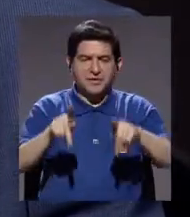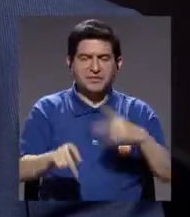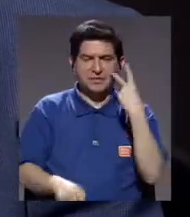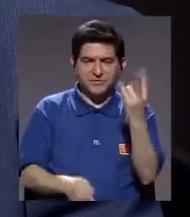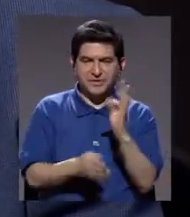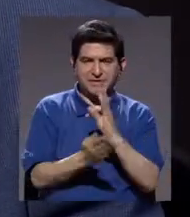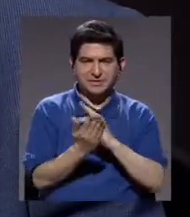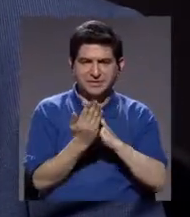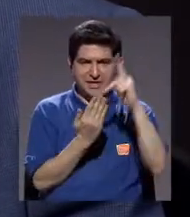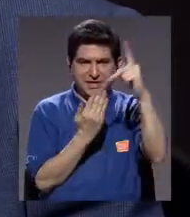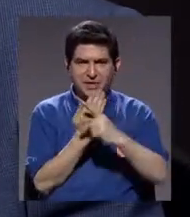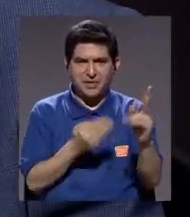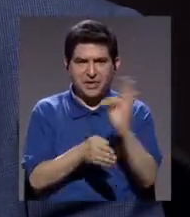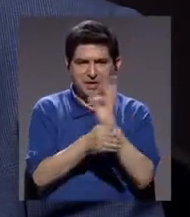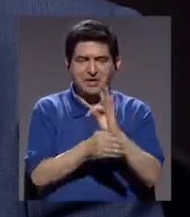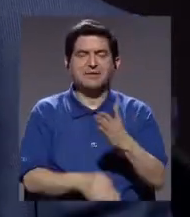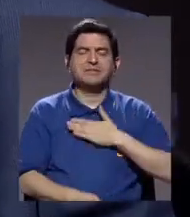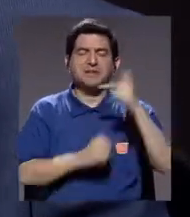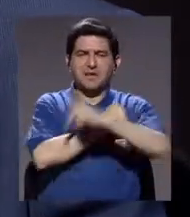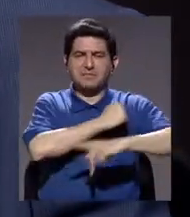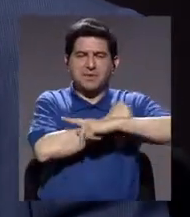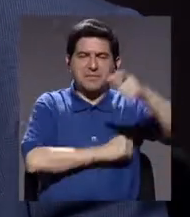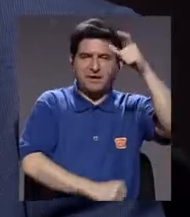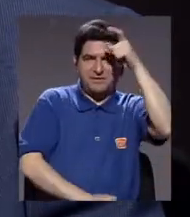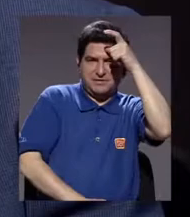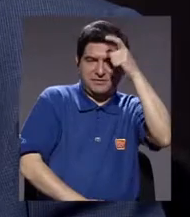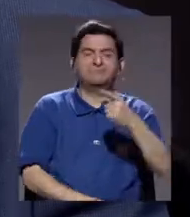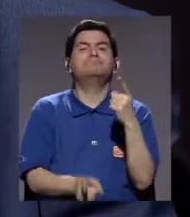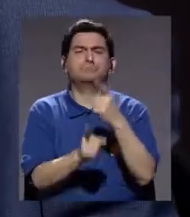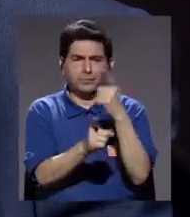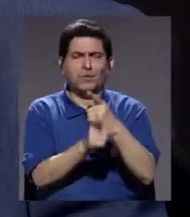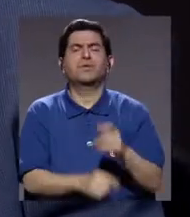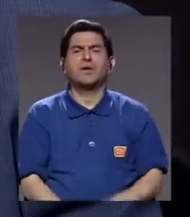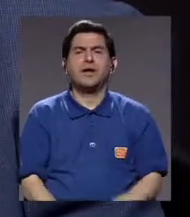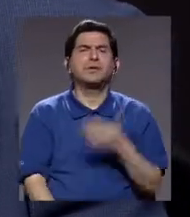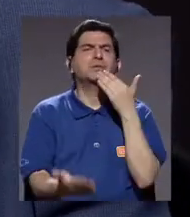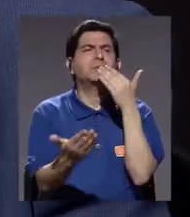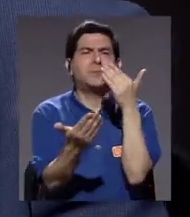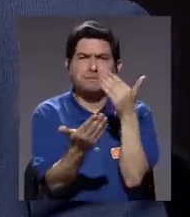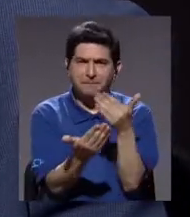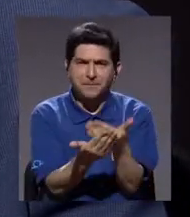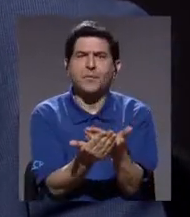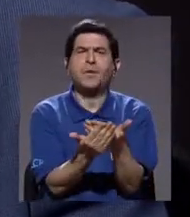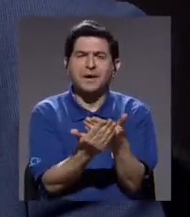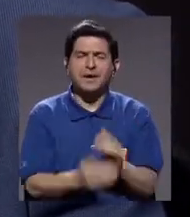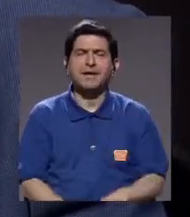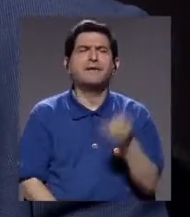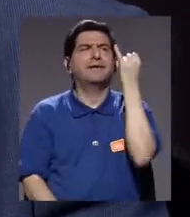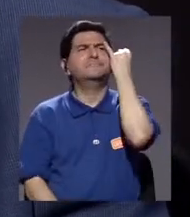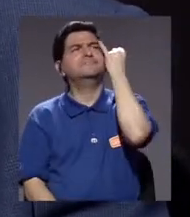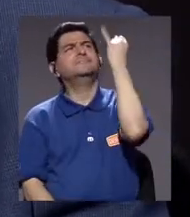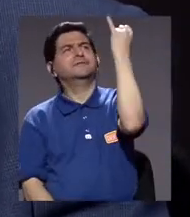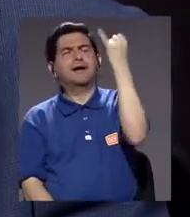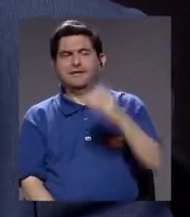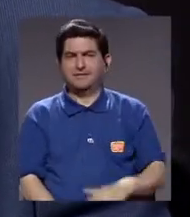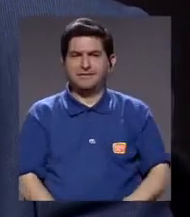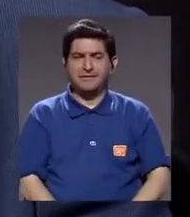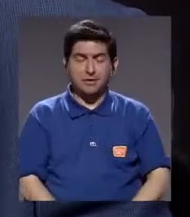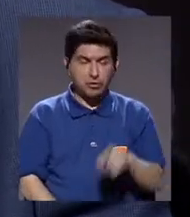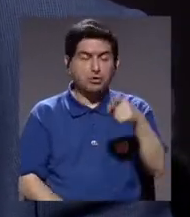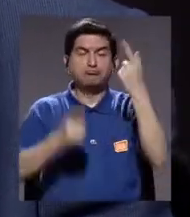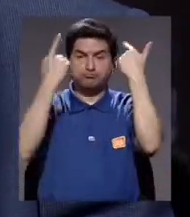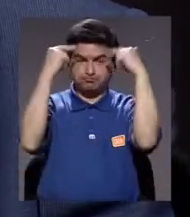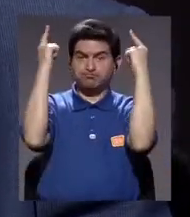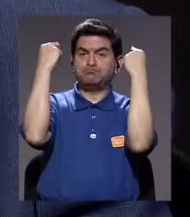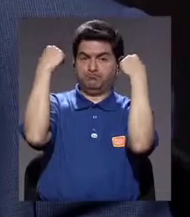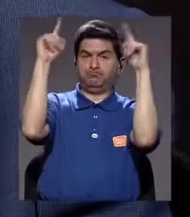telespectadores sobre mi país, Turquía. Yo pienso que efectivamente es una muy buena idea y muy